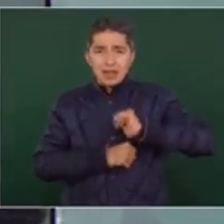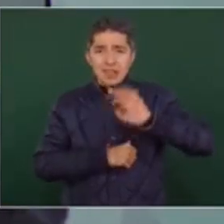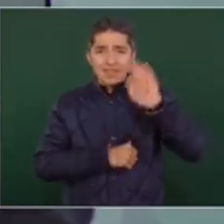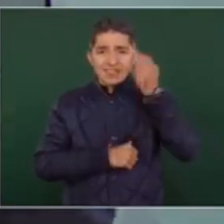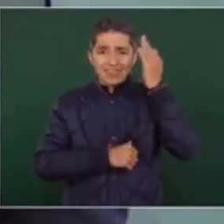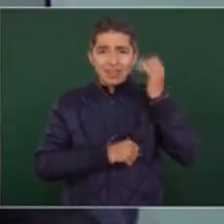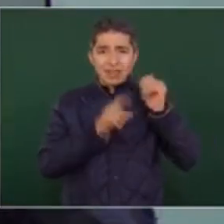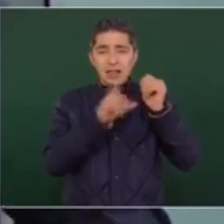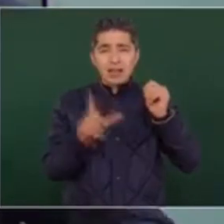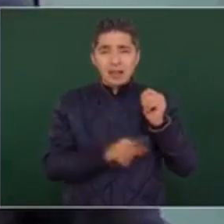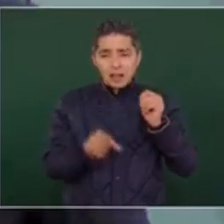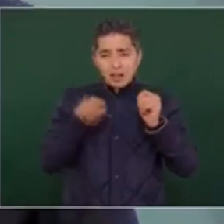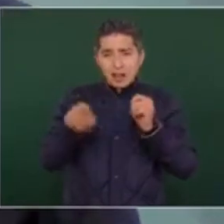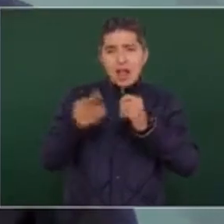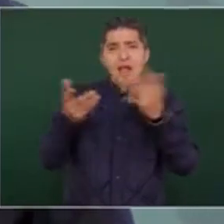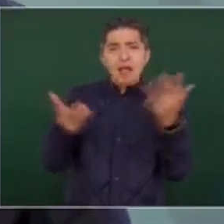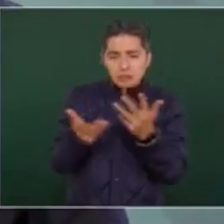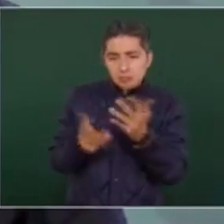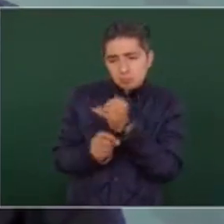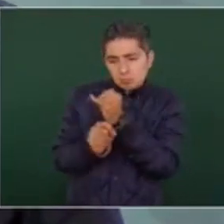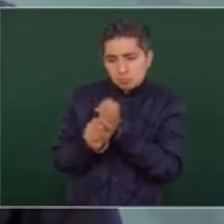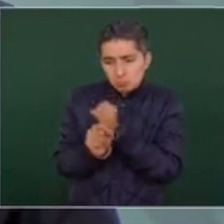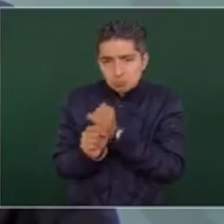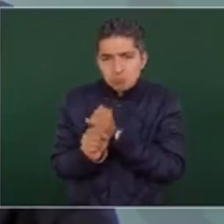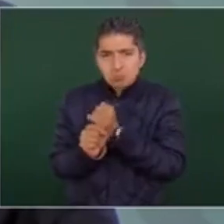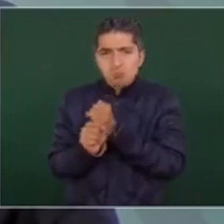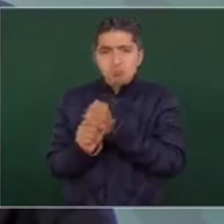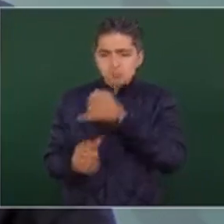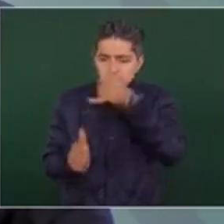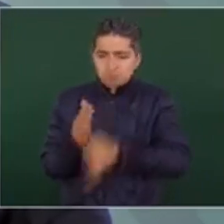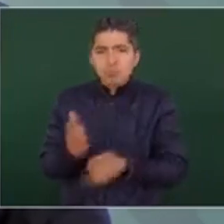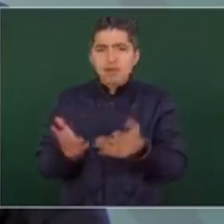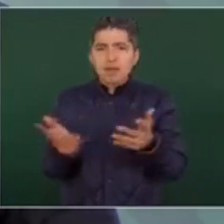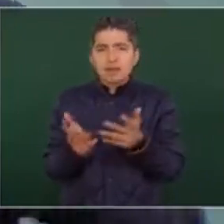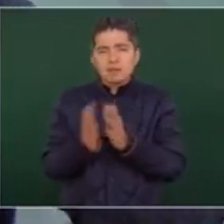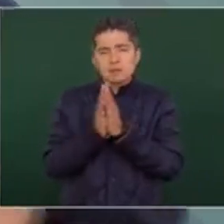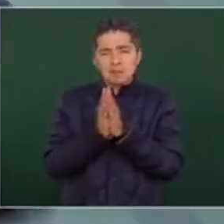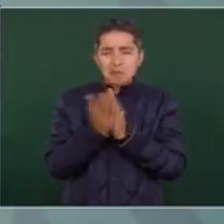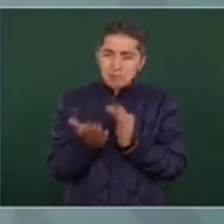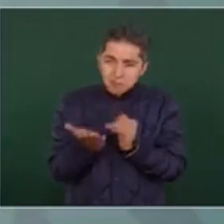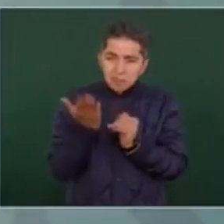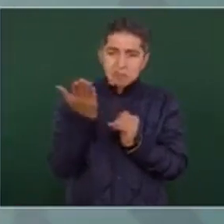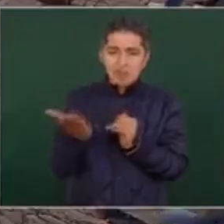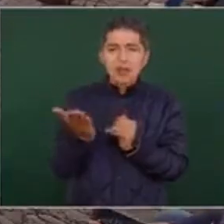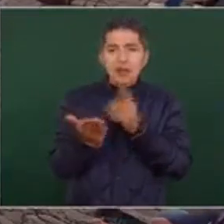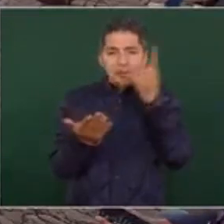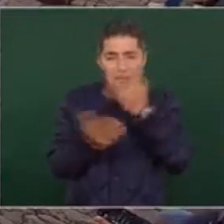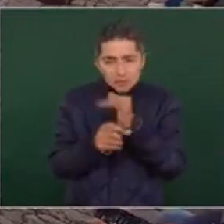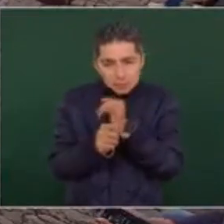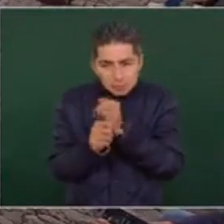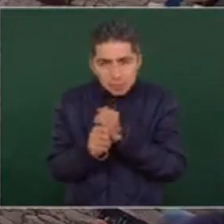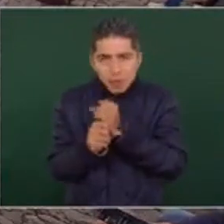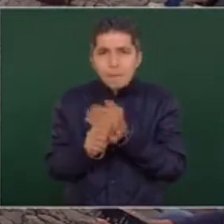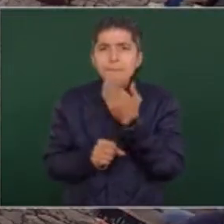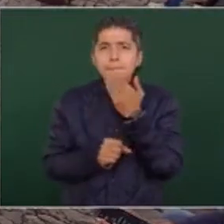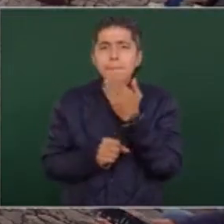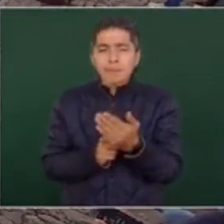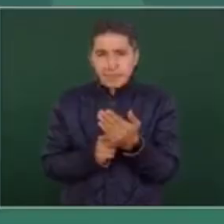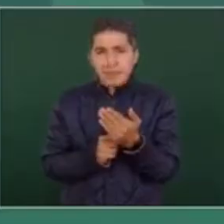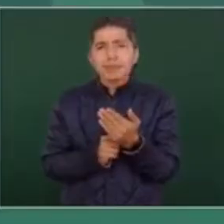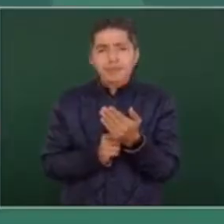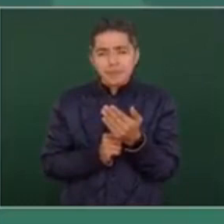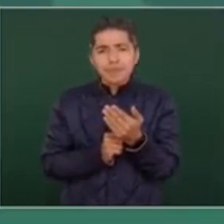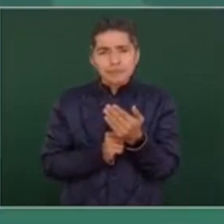atraiga el caso. Vamos a pedir de manera respetuosa para que se investigue bien y se